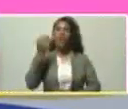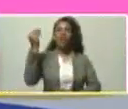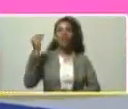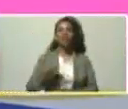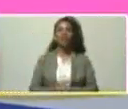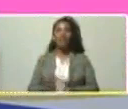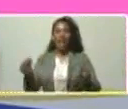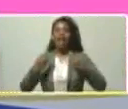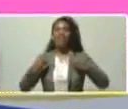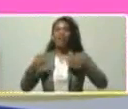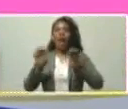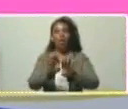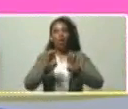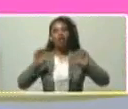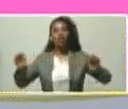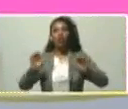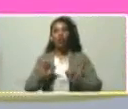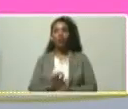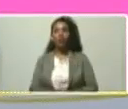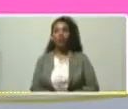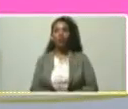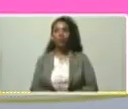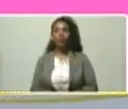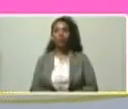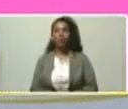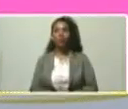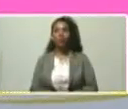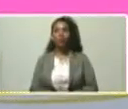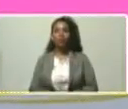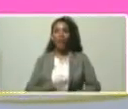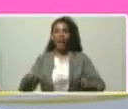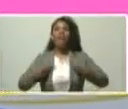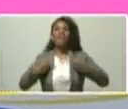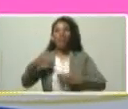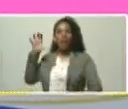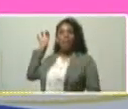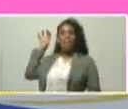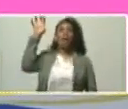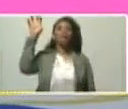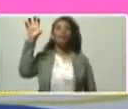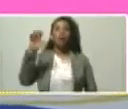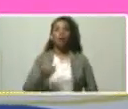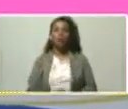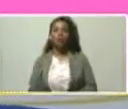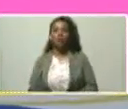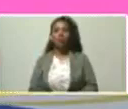¡Que viva la educación! ¡Que viva la patria!